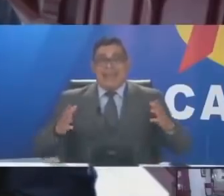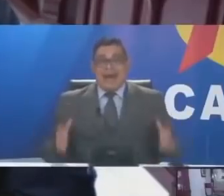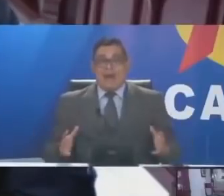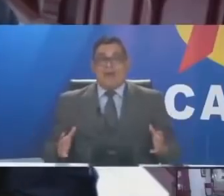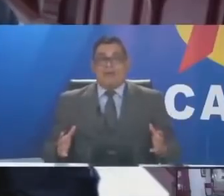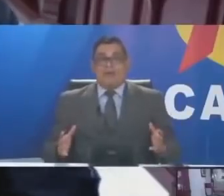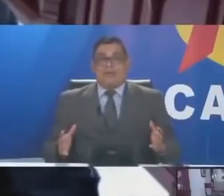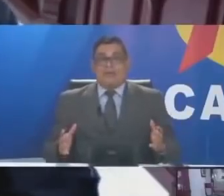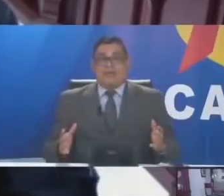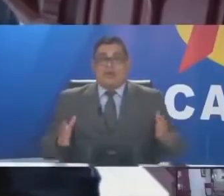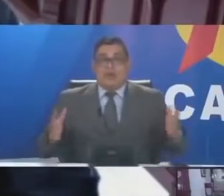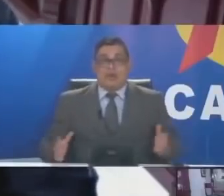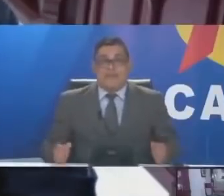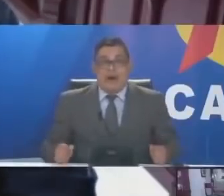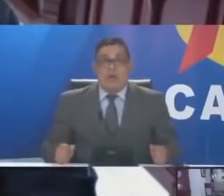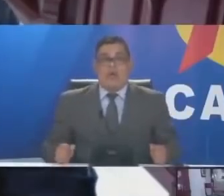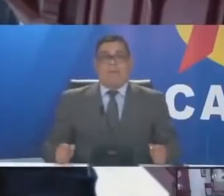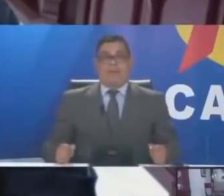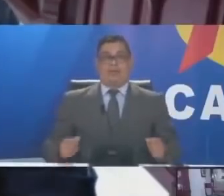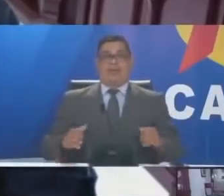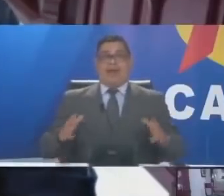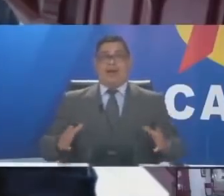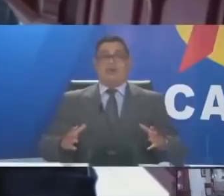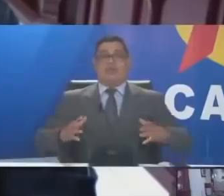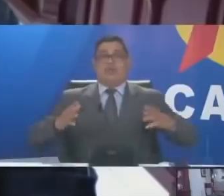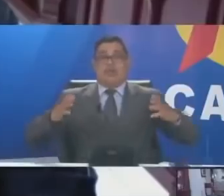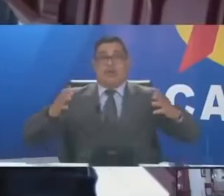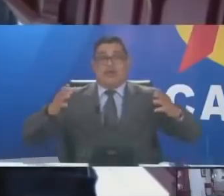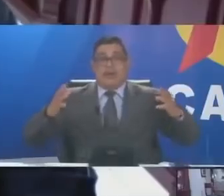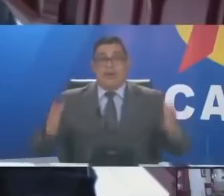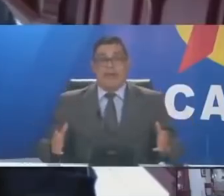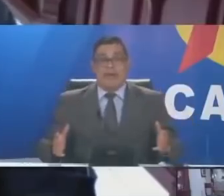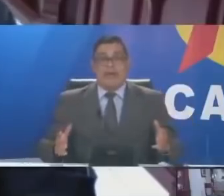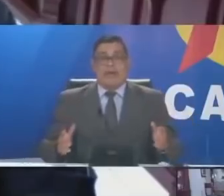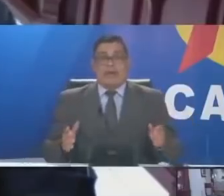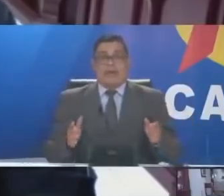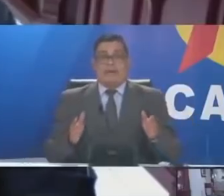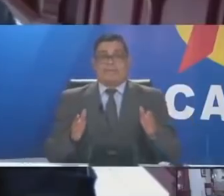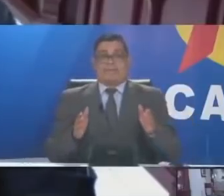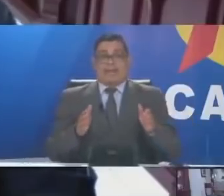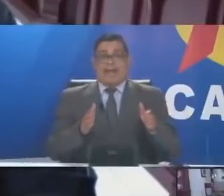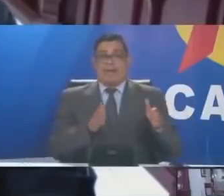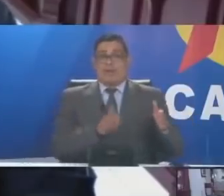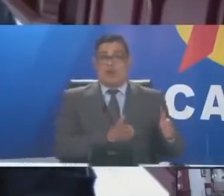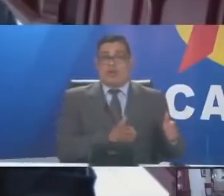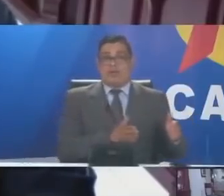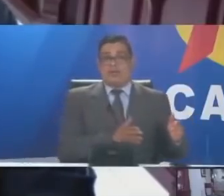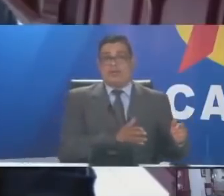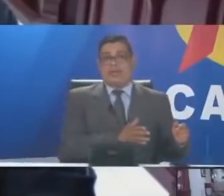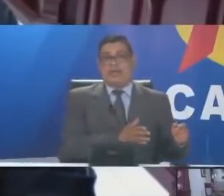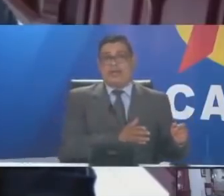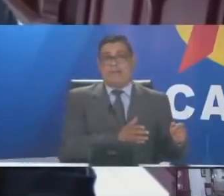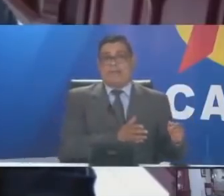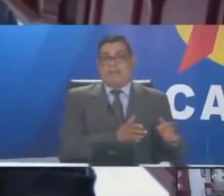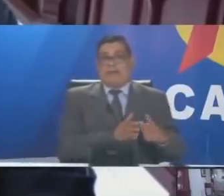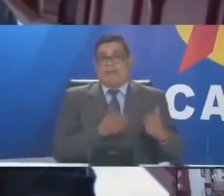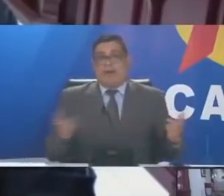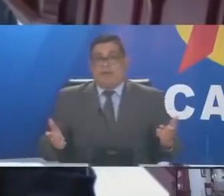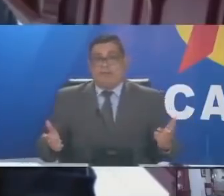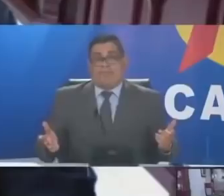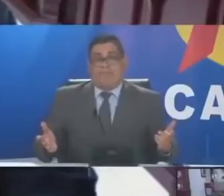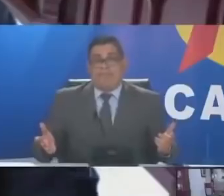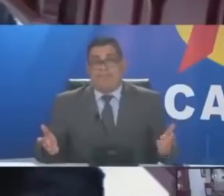qué hago si no tiene un trabajo pastor que hago si no tengo que comer hay personas que